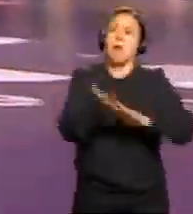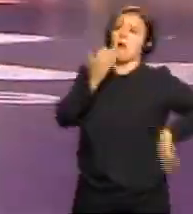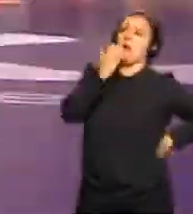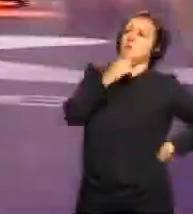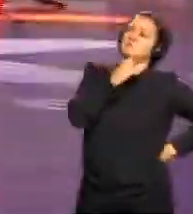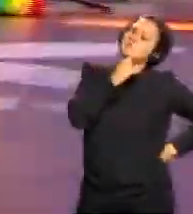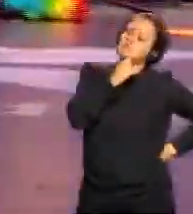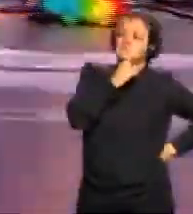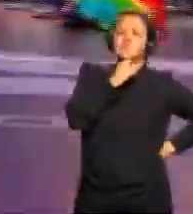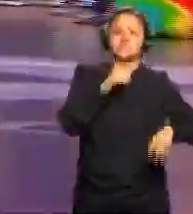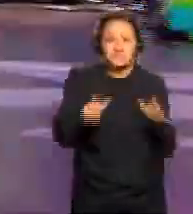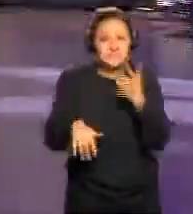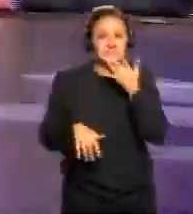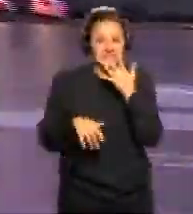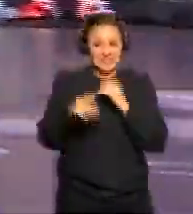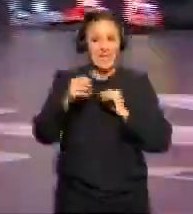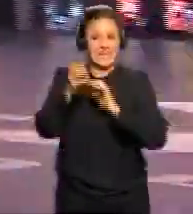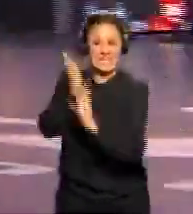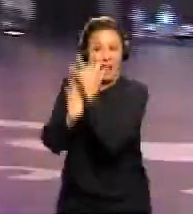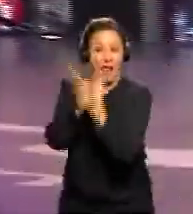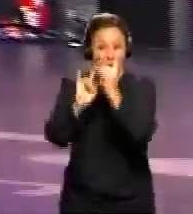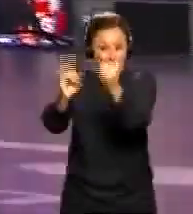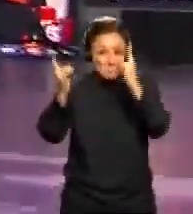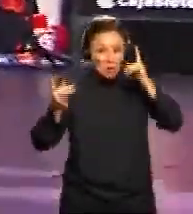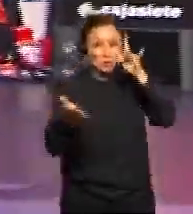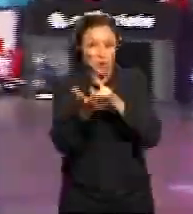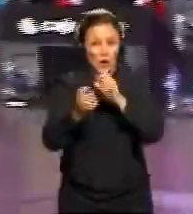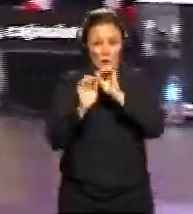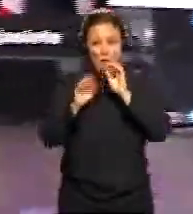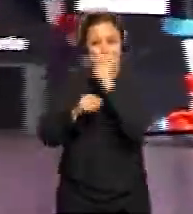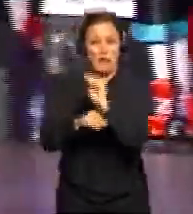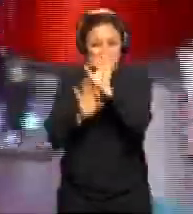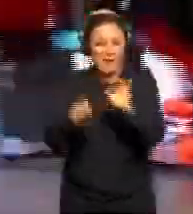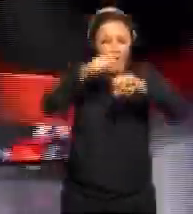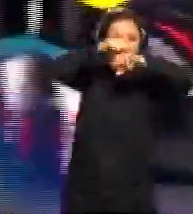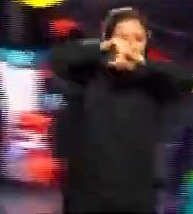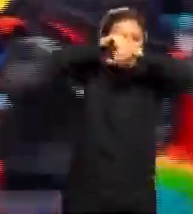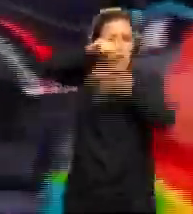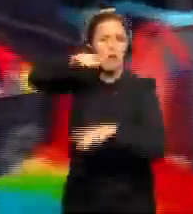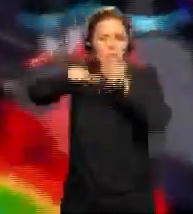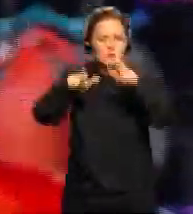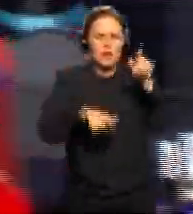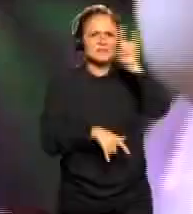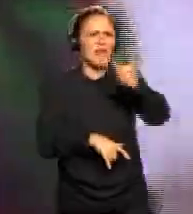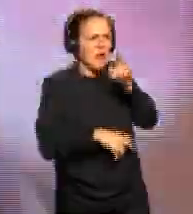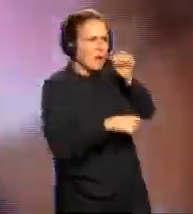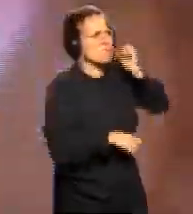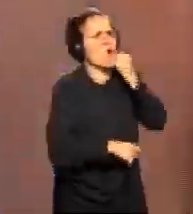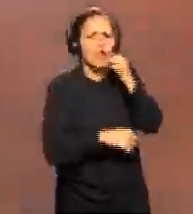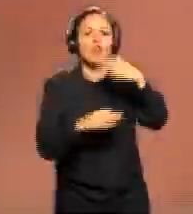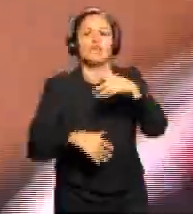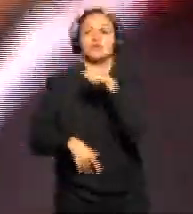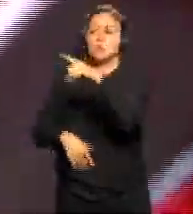oh, oh. Otra vez incendio en nuestros montes descuidados, donde están los hidroaviones que el canario ha reclamado. Tranquilísimo,